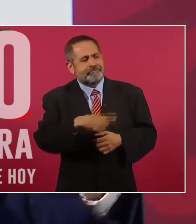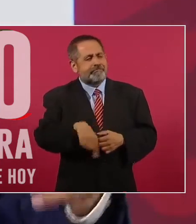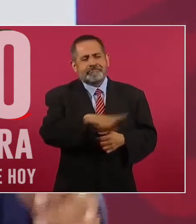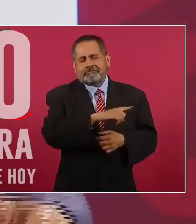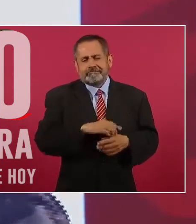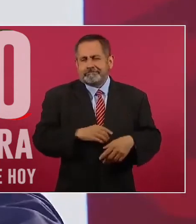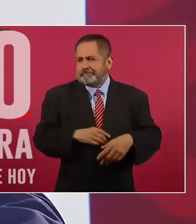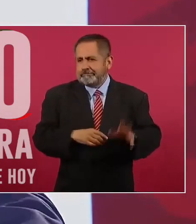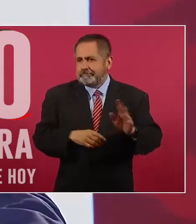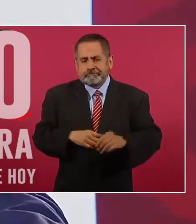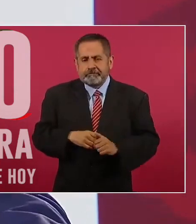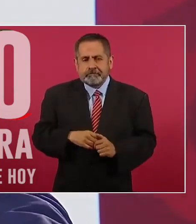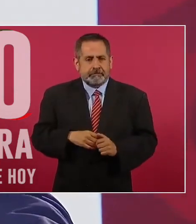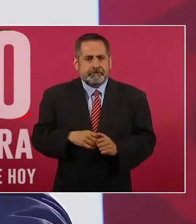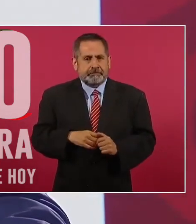de